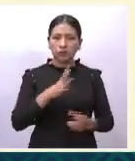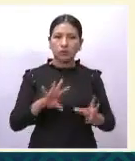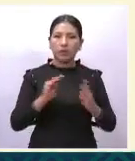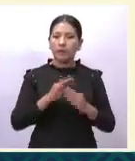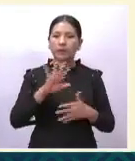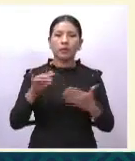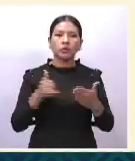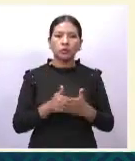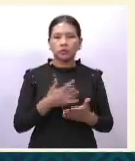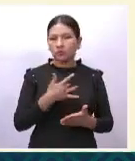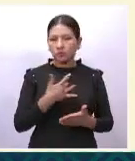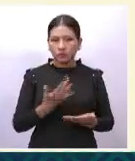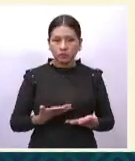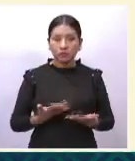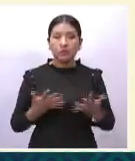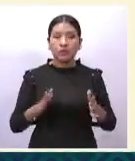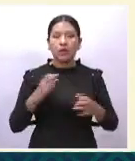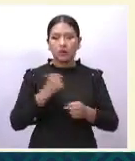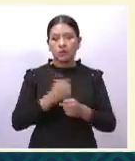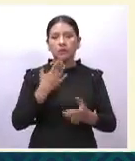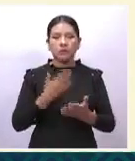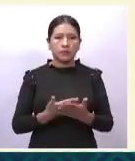bancada. Miren ustedes.